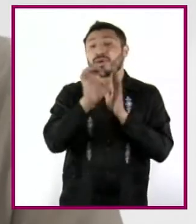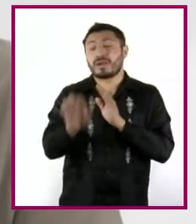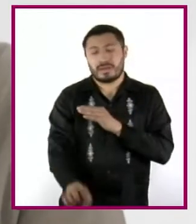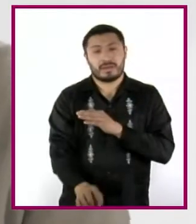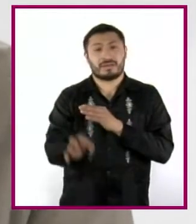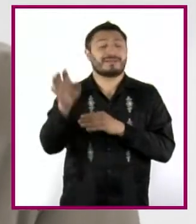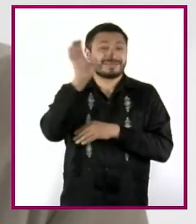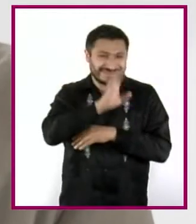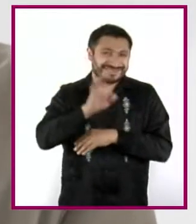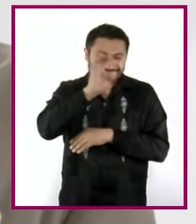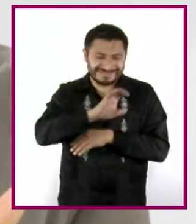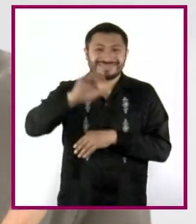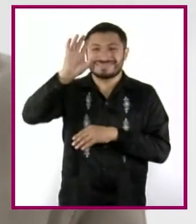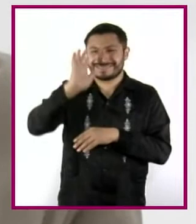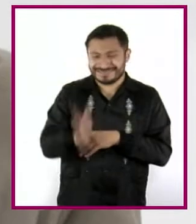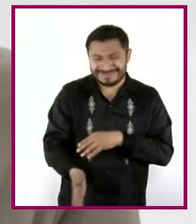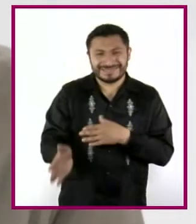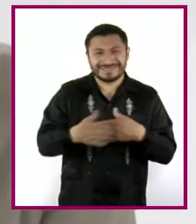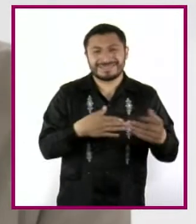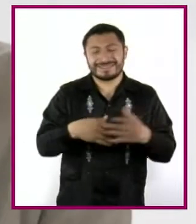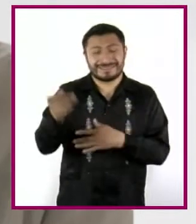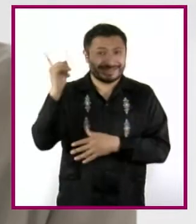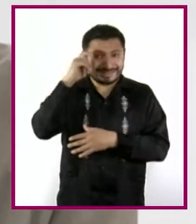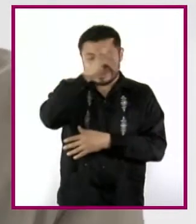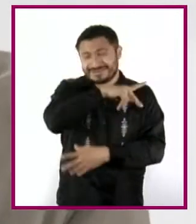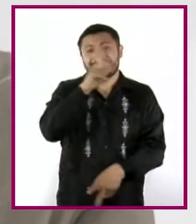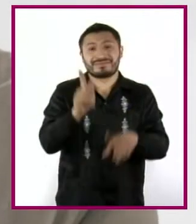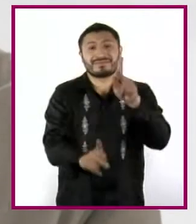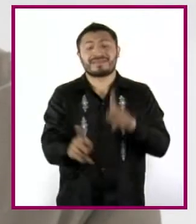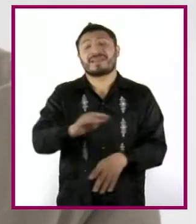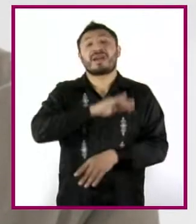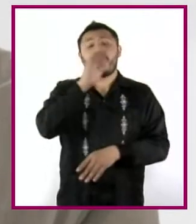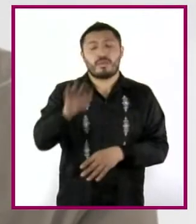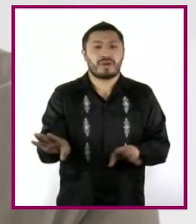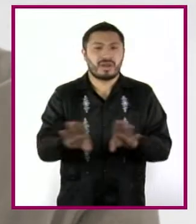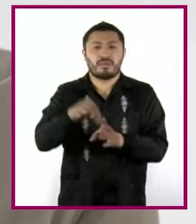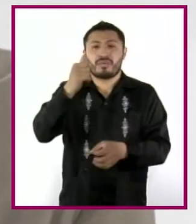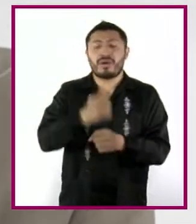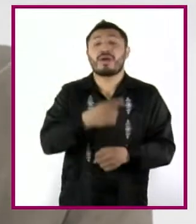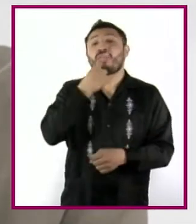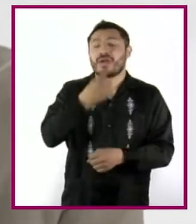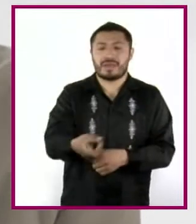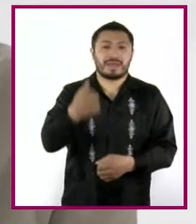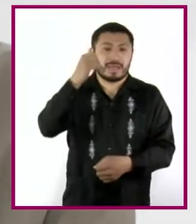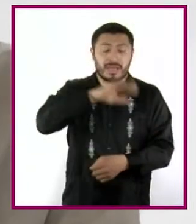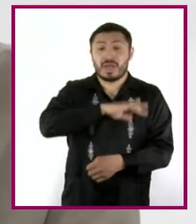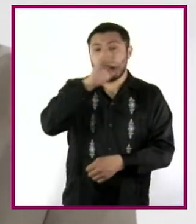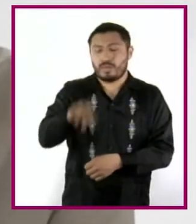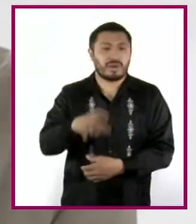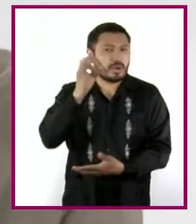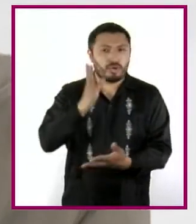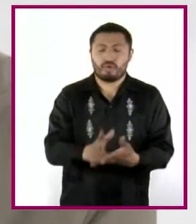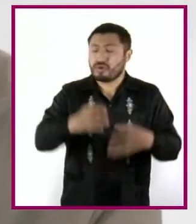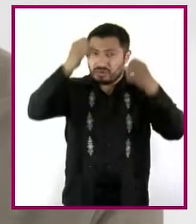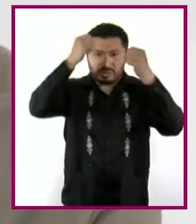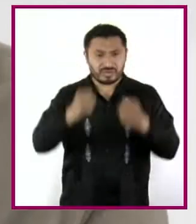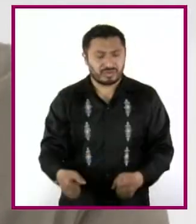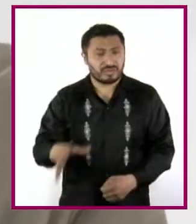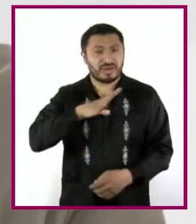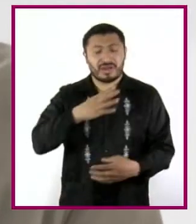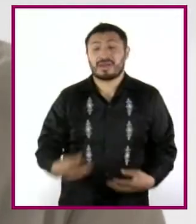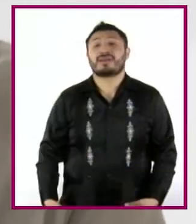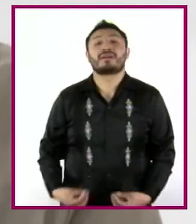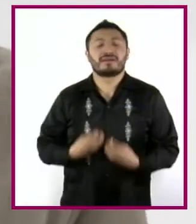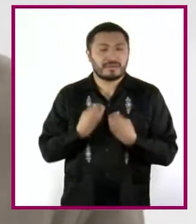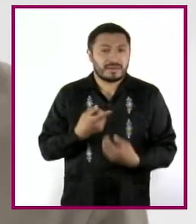parece curioso que hoy en día nos cueste tanto hablar de ella? Como dice mi abuelo, la muerte es lo único seguro que tenemos en esta vida y